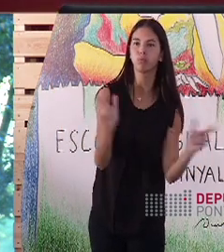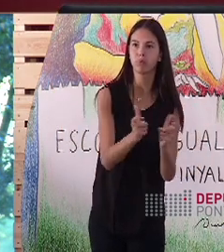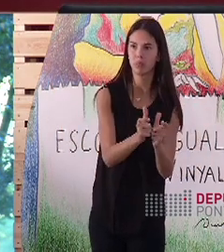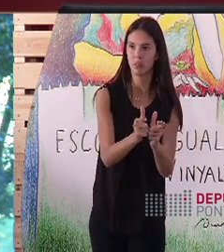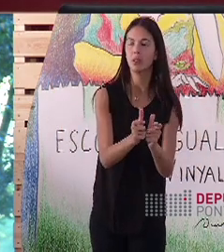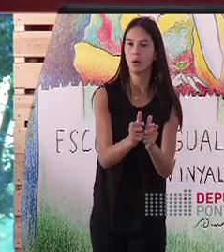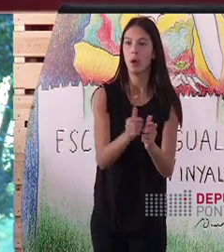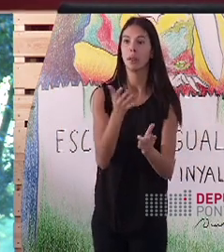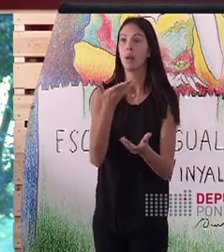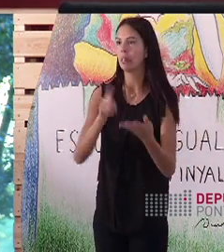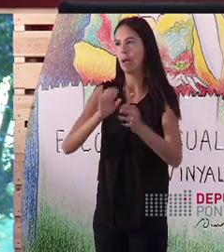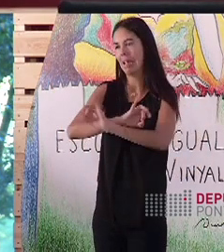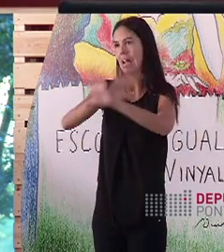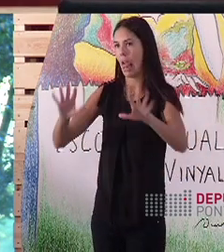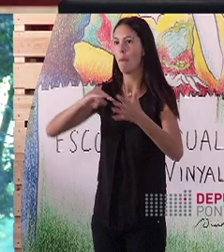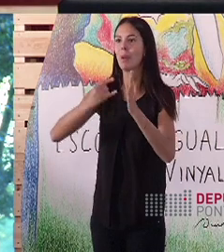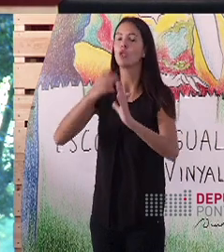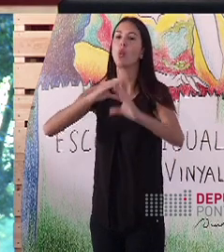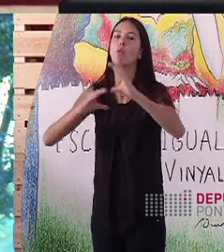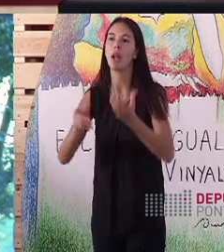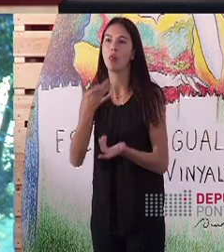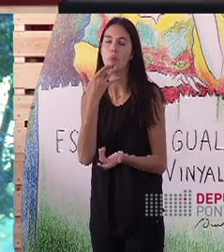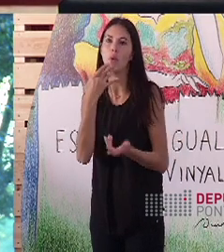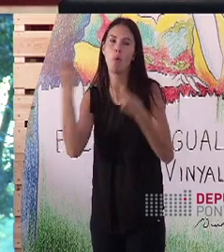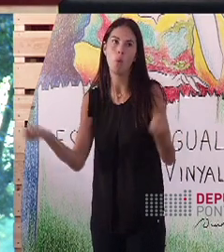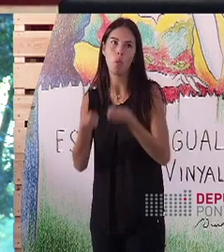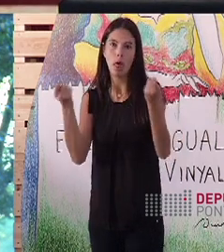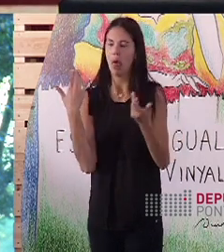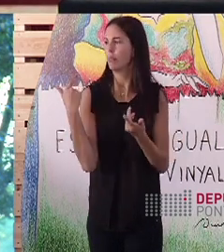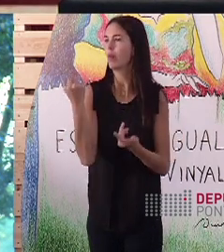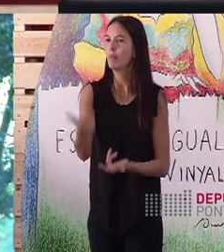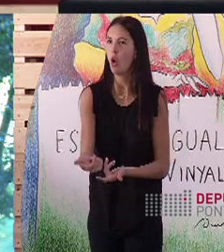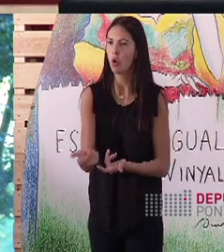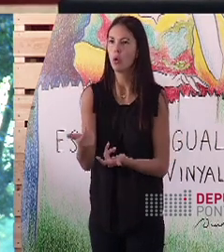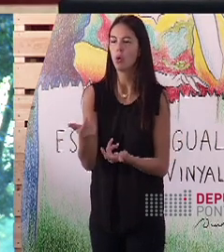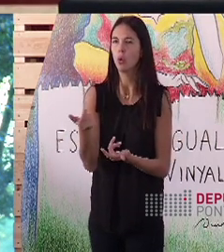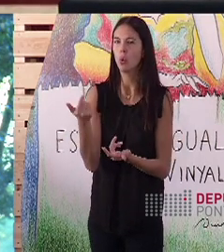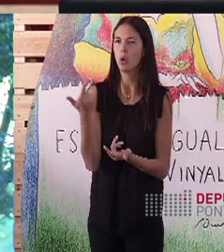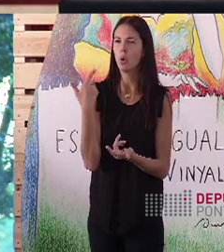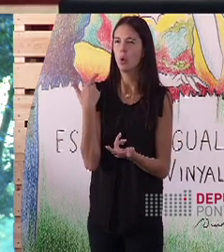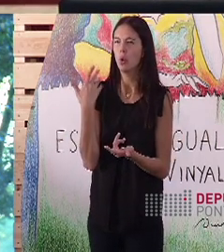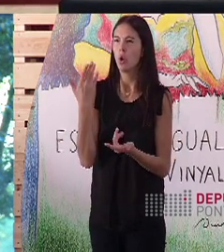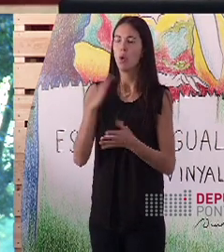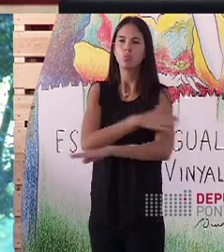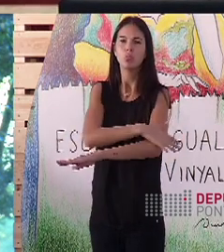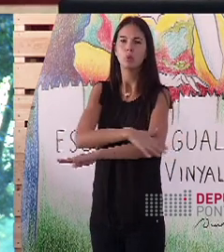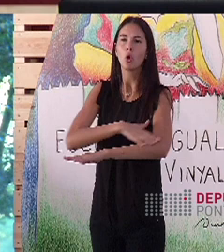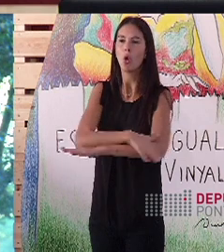supuesto, los medios de comunicación que anuncian, ¿no? Recientemente, en el último